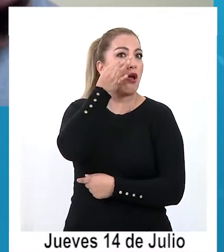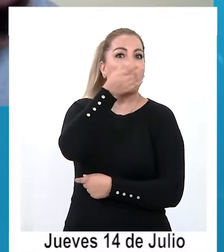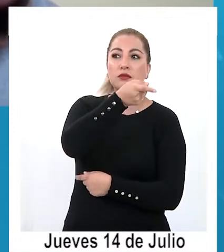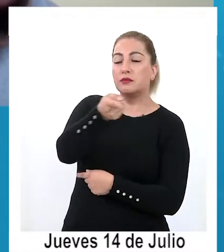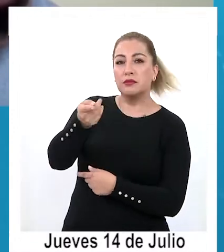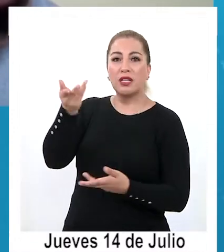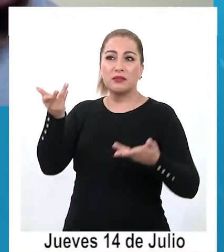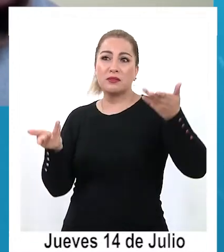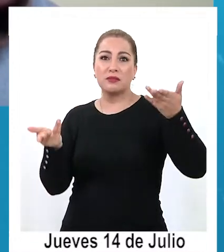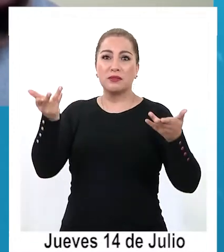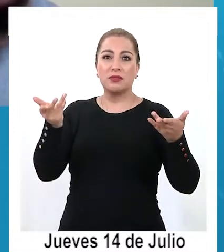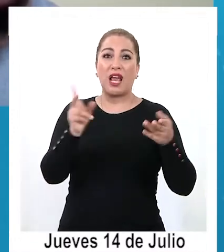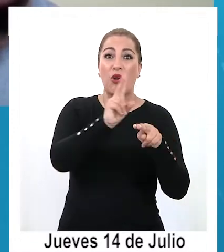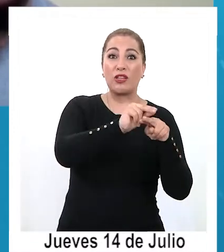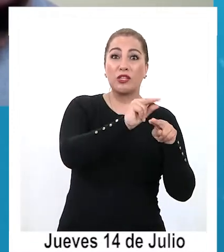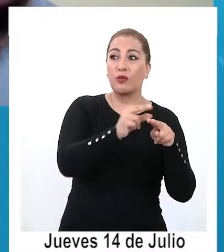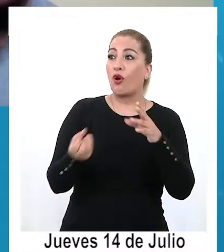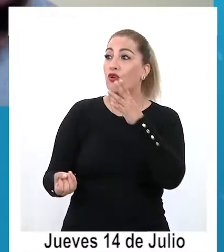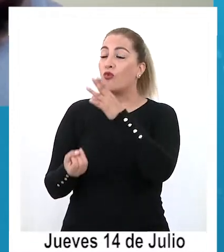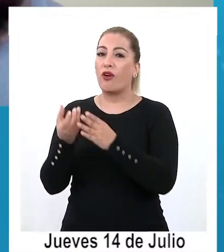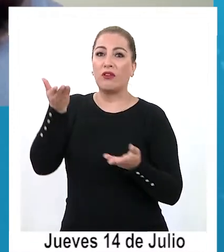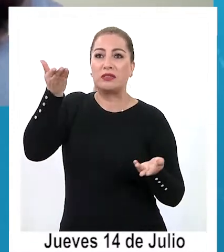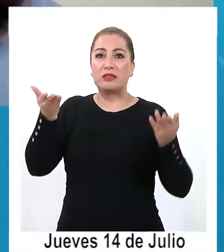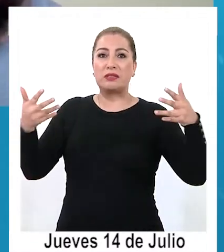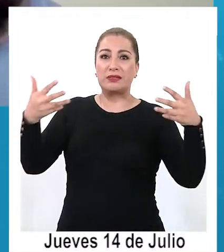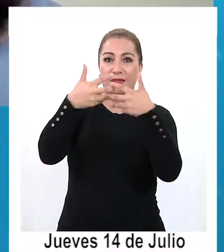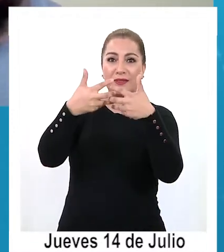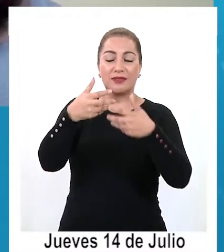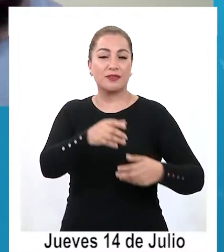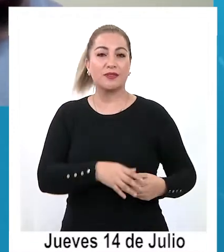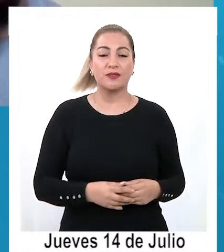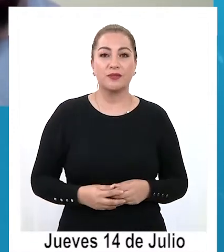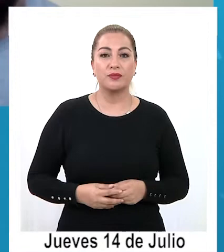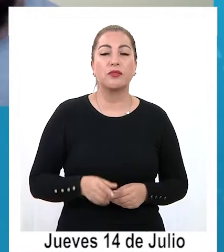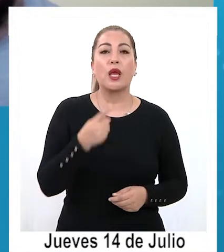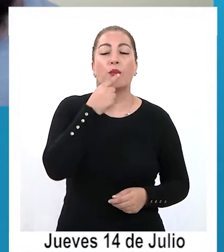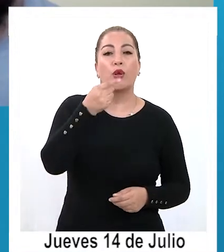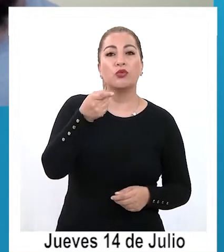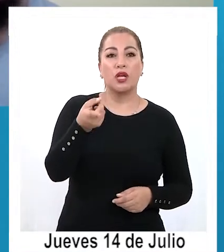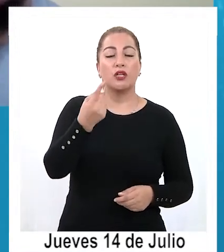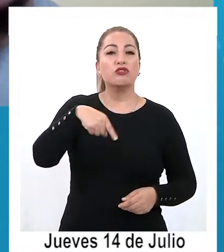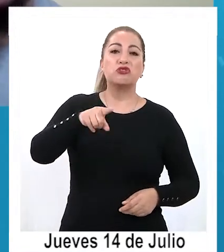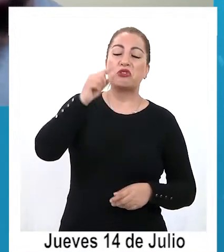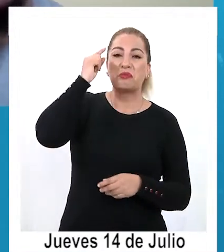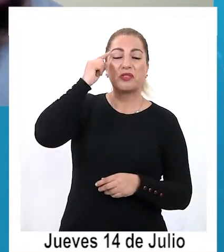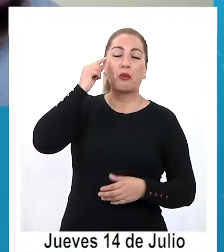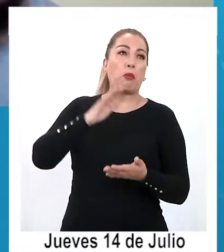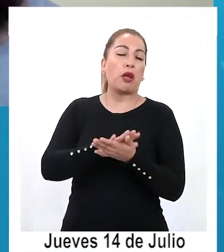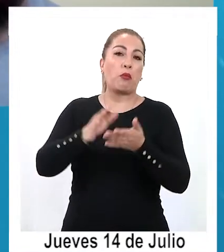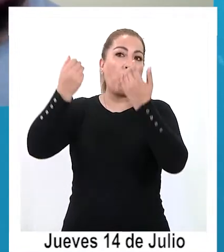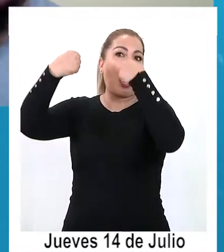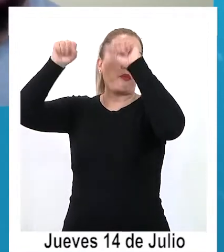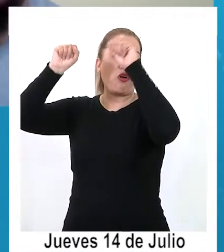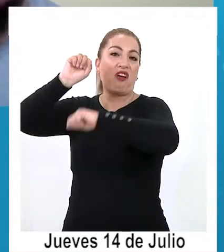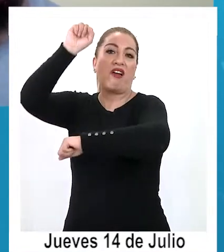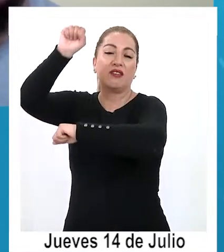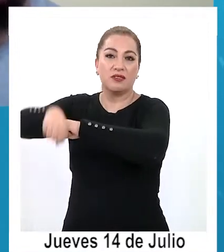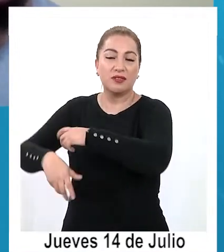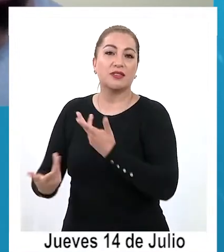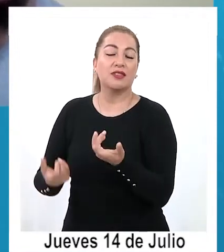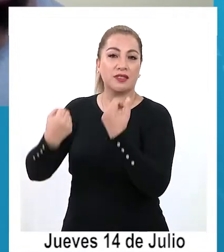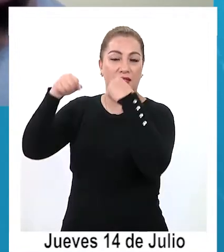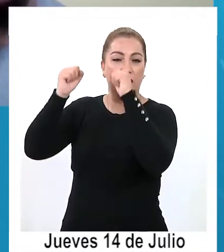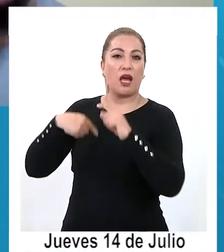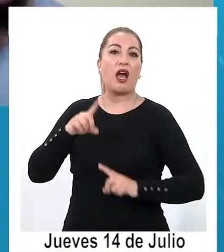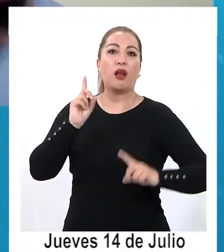vamos ajustando lo antiguo con lo nuevo. Javier, bueno, nosotros nos hemos puesto en el escenario de que gane el apruebo, pero hasta el momento las